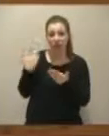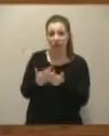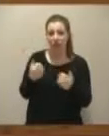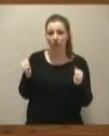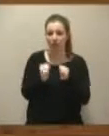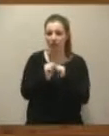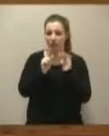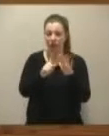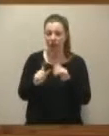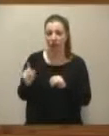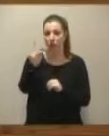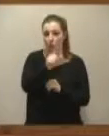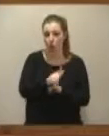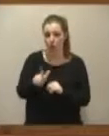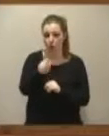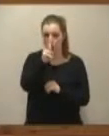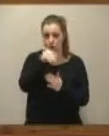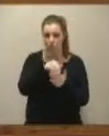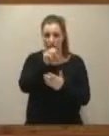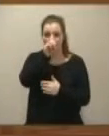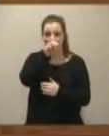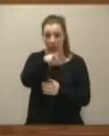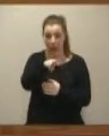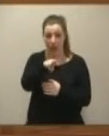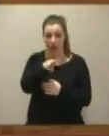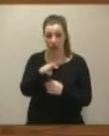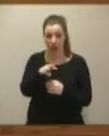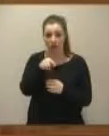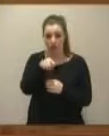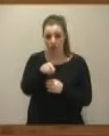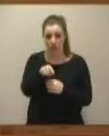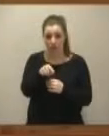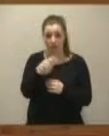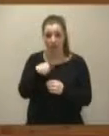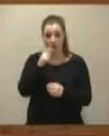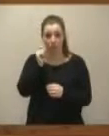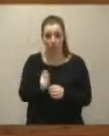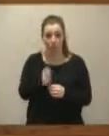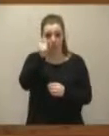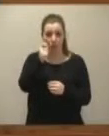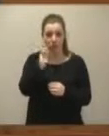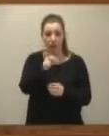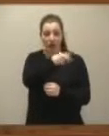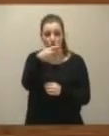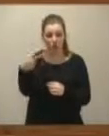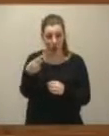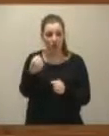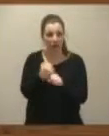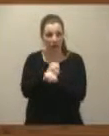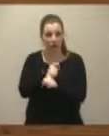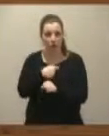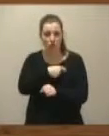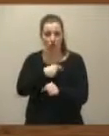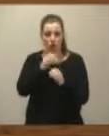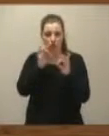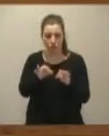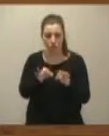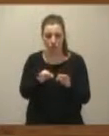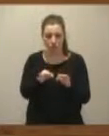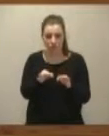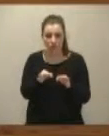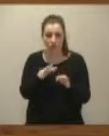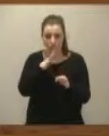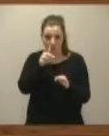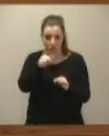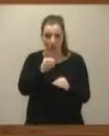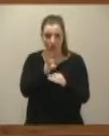de julio del 2013, en el que se sometió el dictamen resultado de los trabajos de esa comisión a la consideración de este